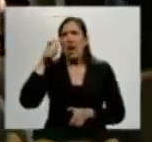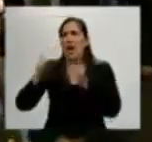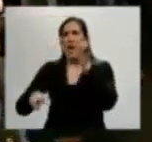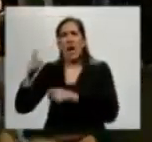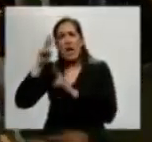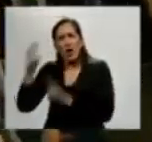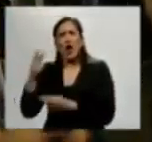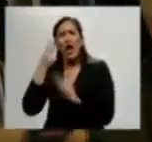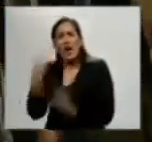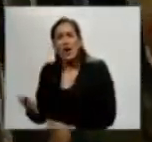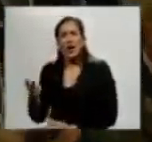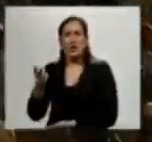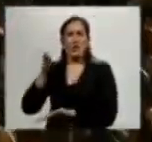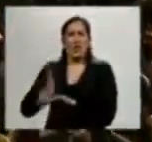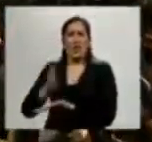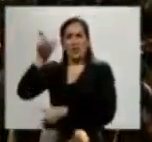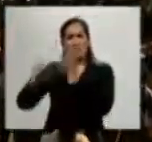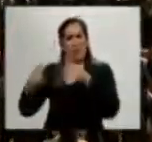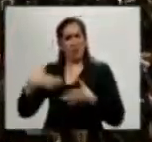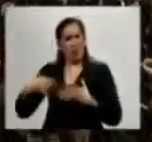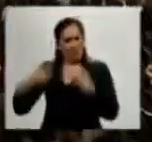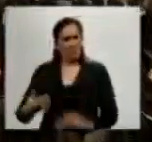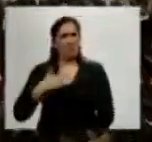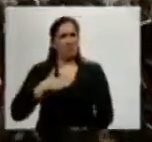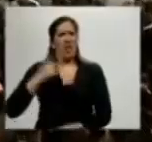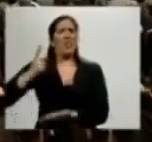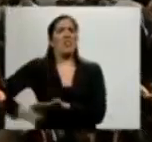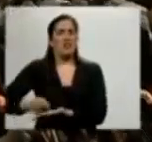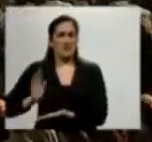de reconocimiento a la dignidad de las personas.